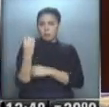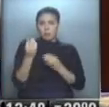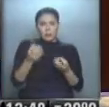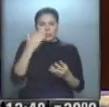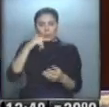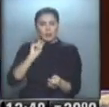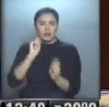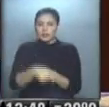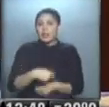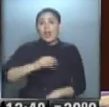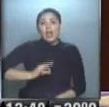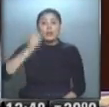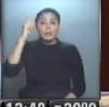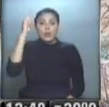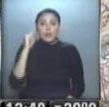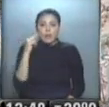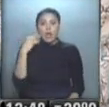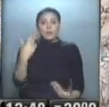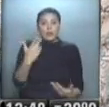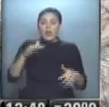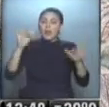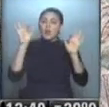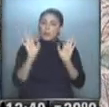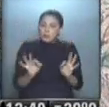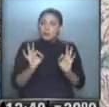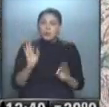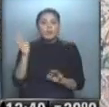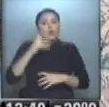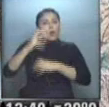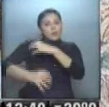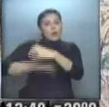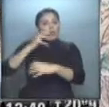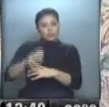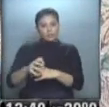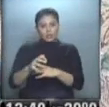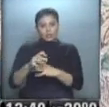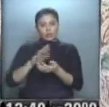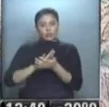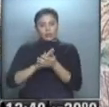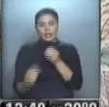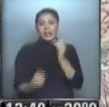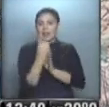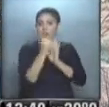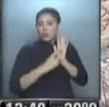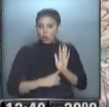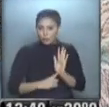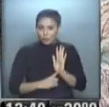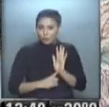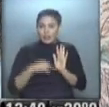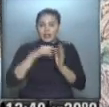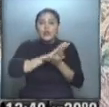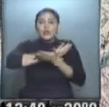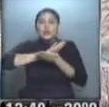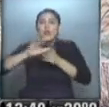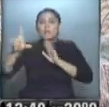cables. Recién en el año 2009 pudo completarse el proceso participativo de elaboración de normas para hacer un nuevo